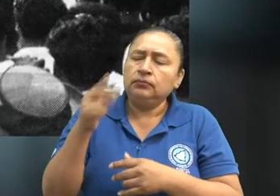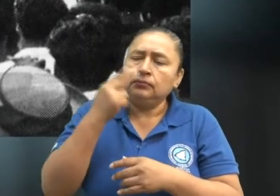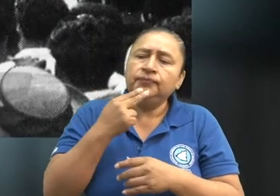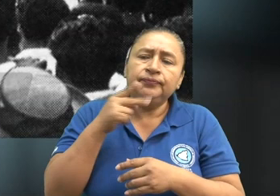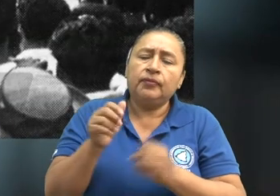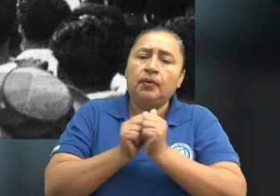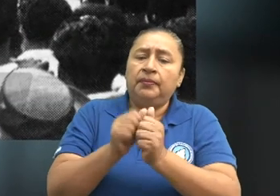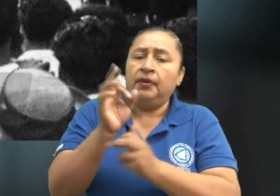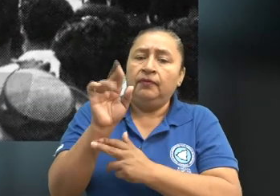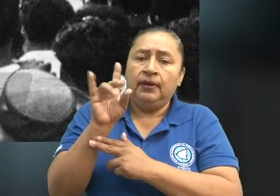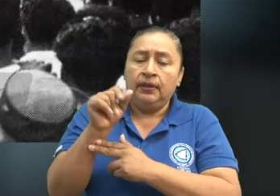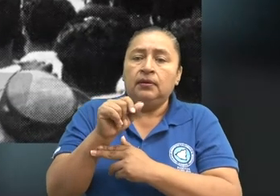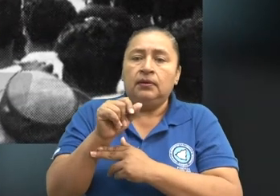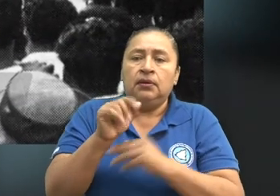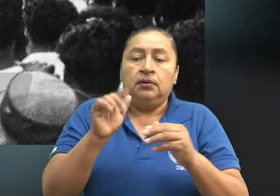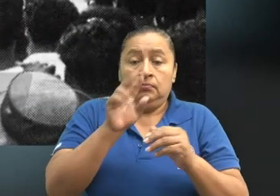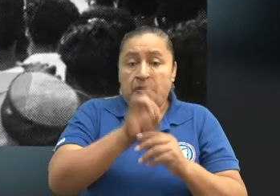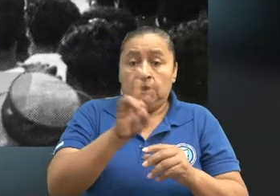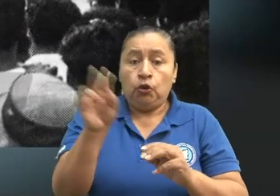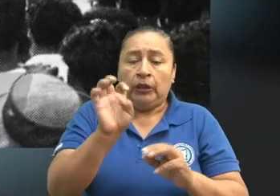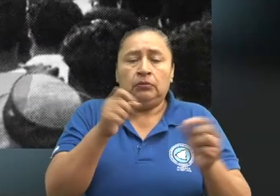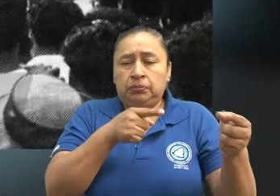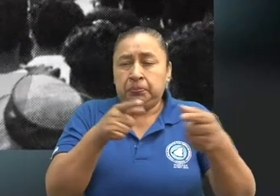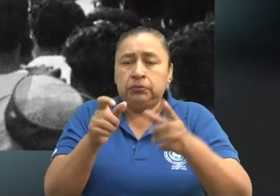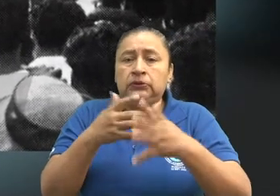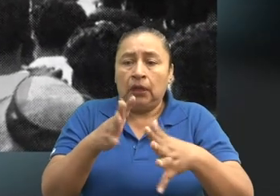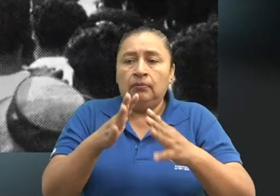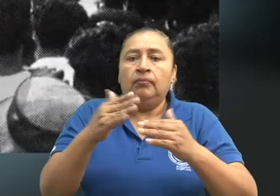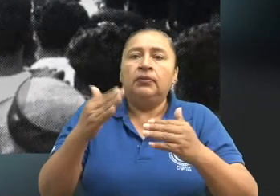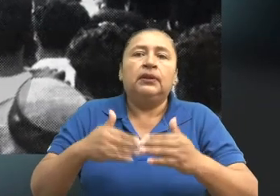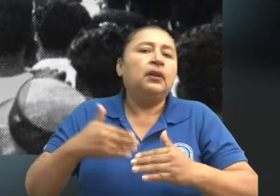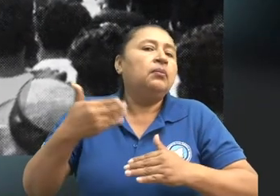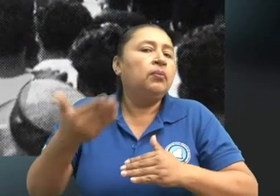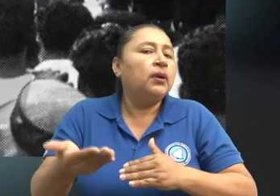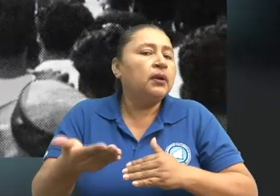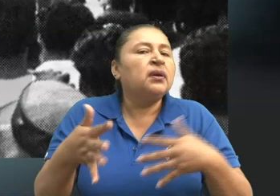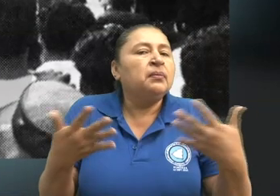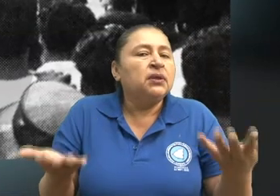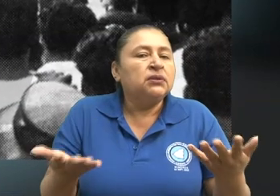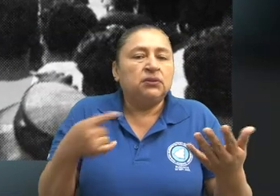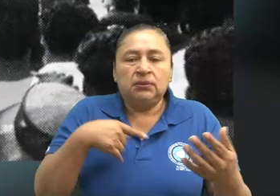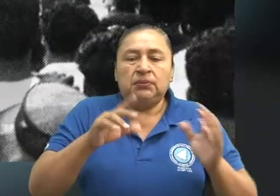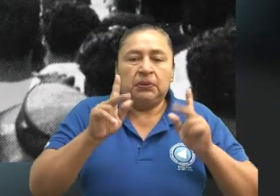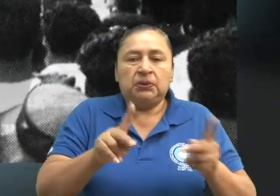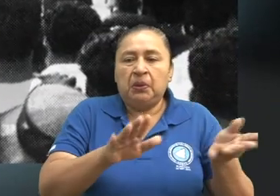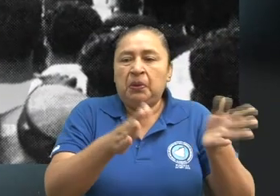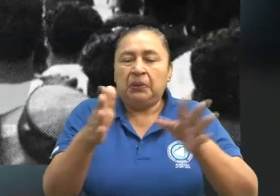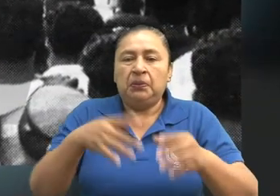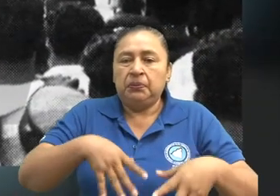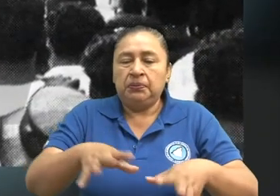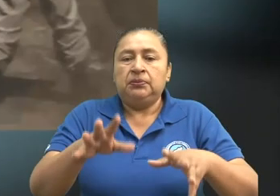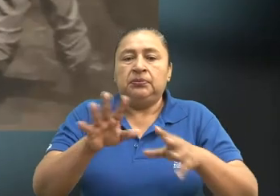después, el día después, lo que venía posteriormente, porque acto seguido sobre los cadáveres de los patriotas